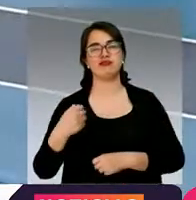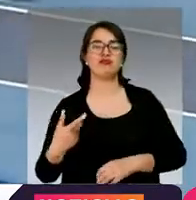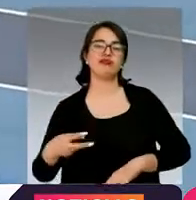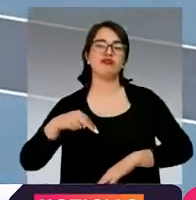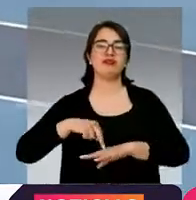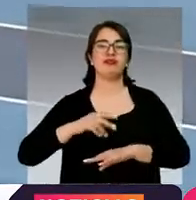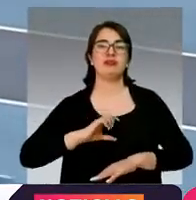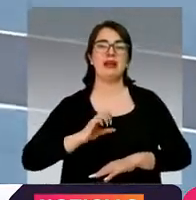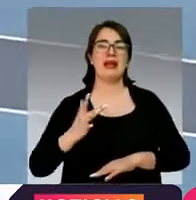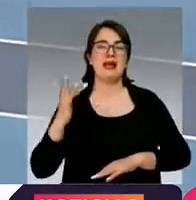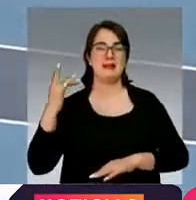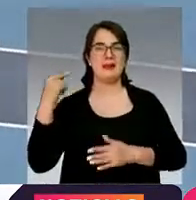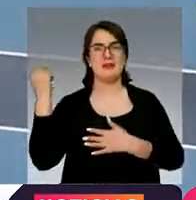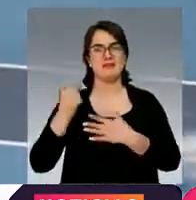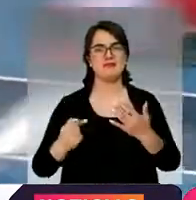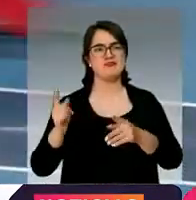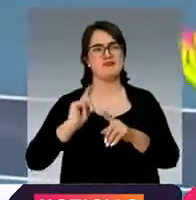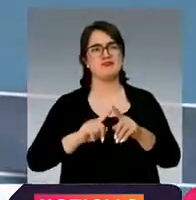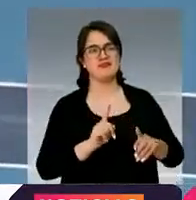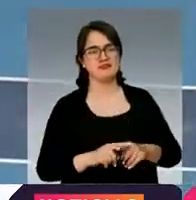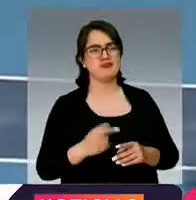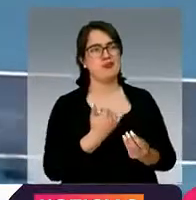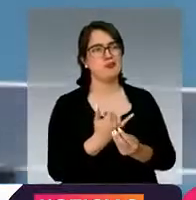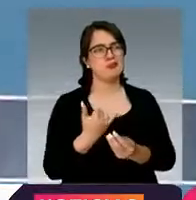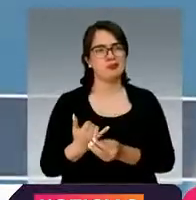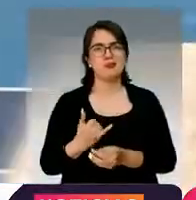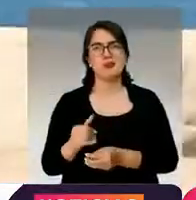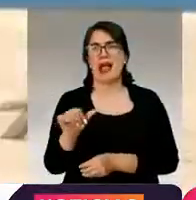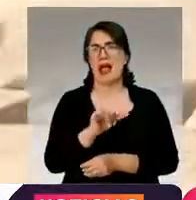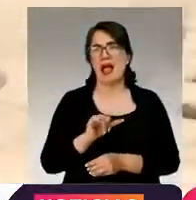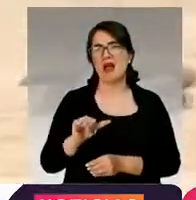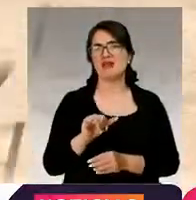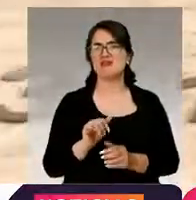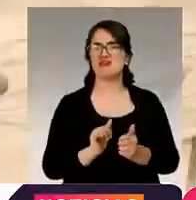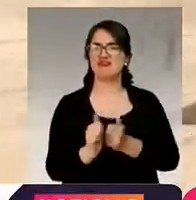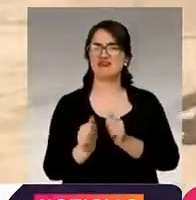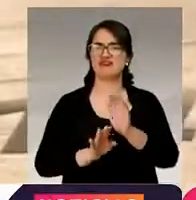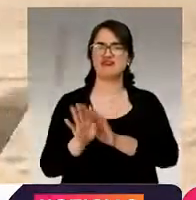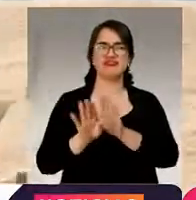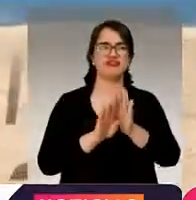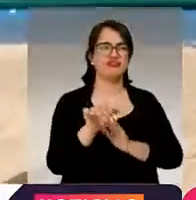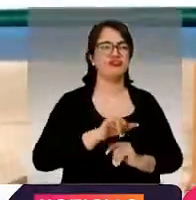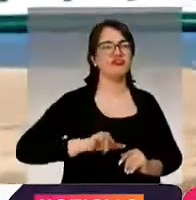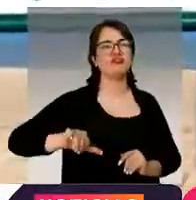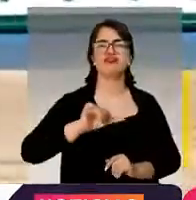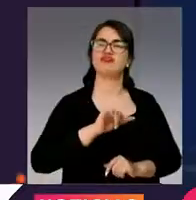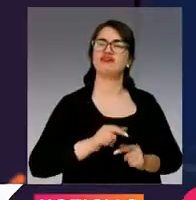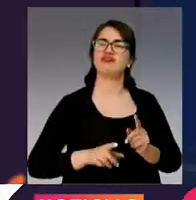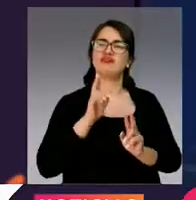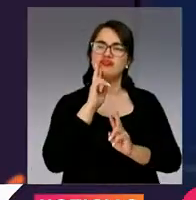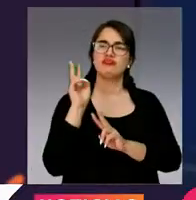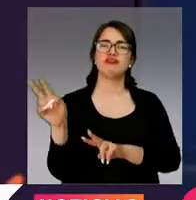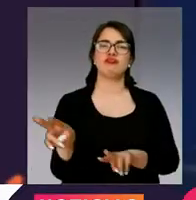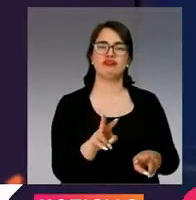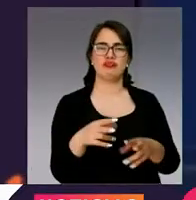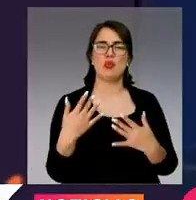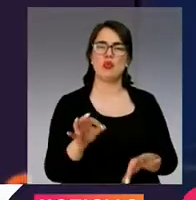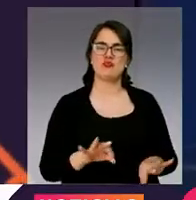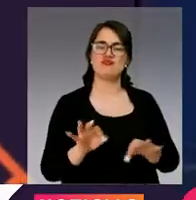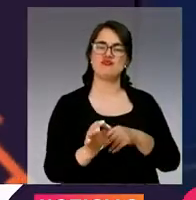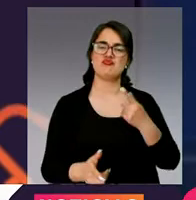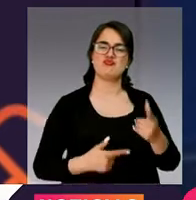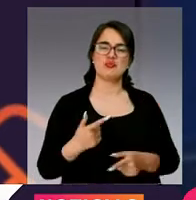Son los hechos concretos los que han logrado que el nombre de las mujeres deportistas en Colombia sigan engrandeciéndolas y que guerreras como